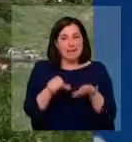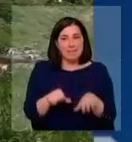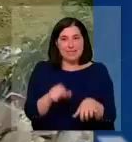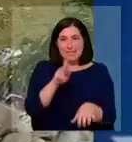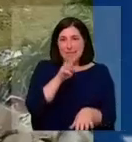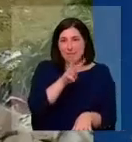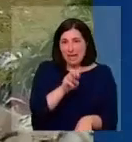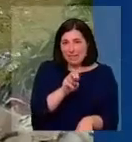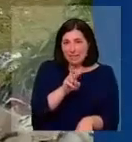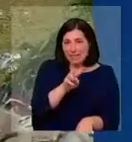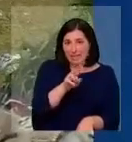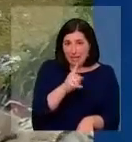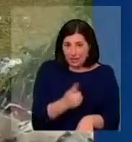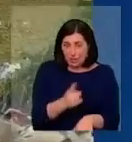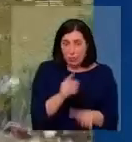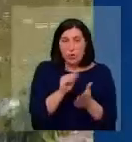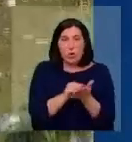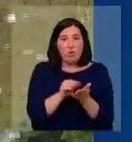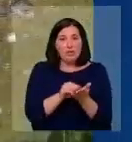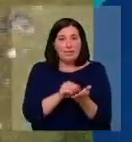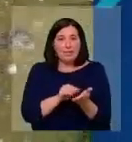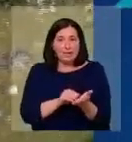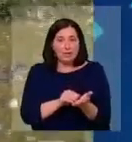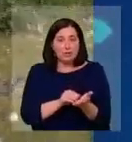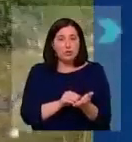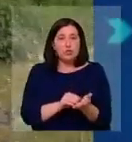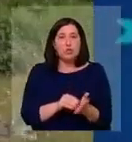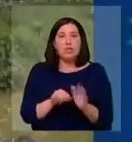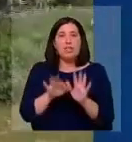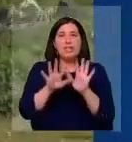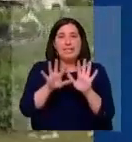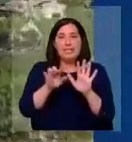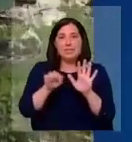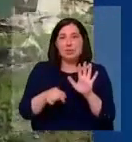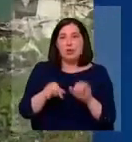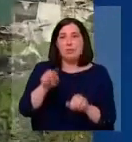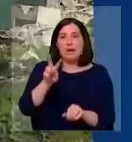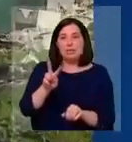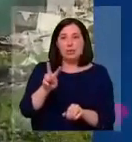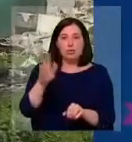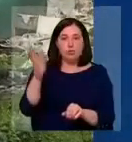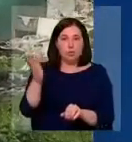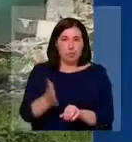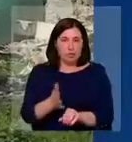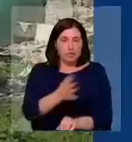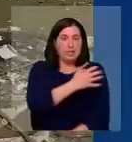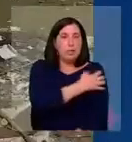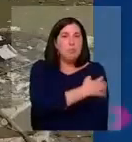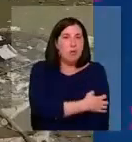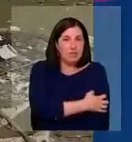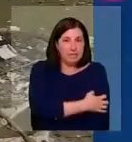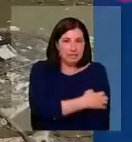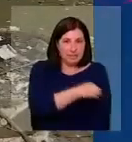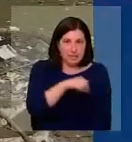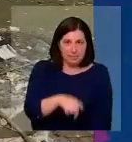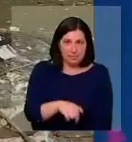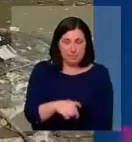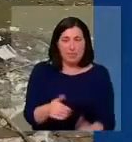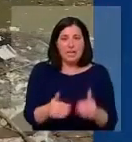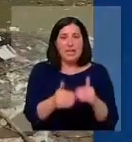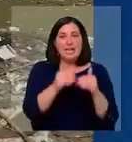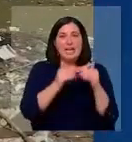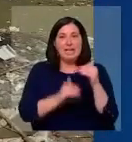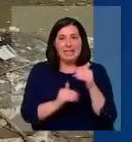son de una incidencia de 10,2% en términos de pobreza en el país y en términos de